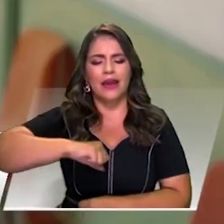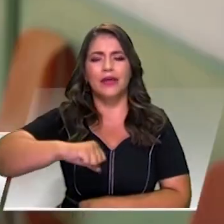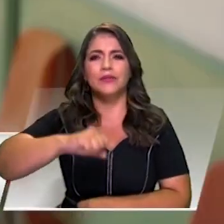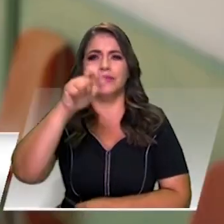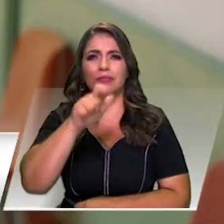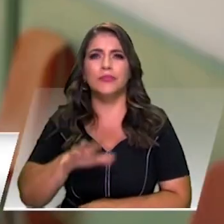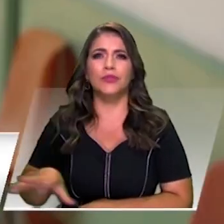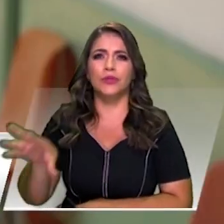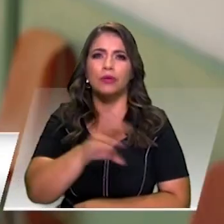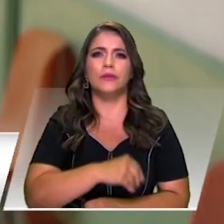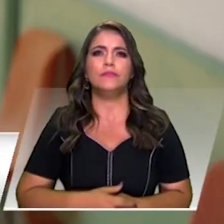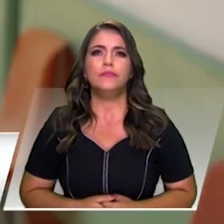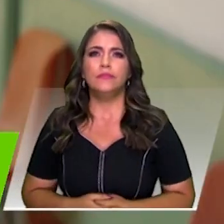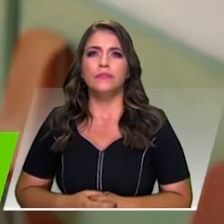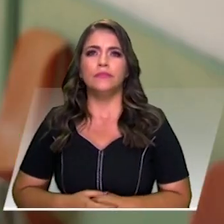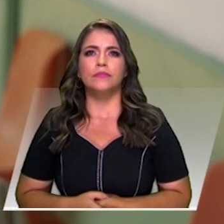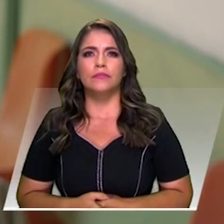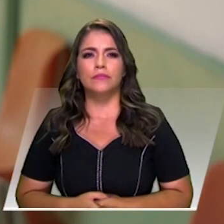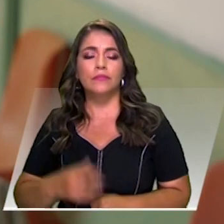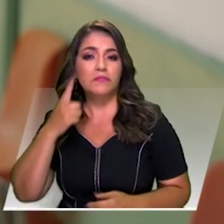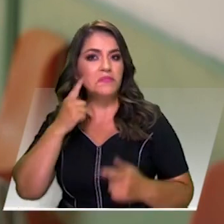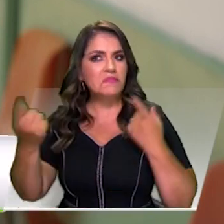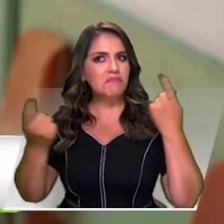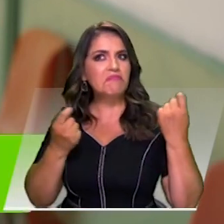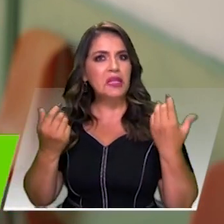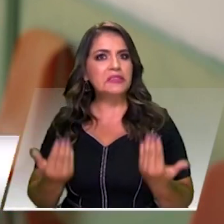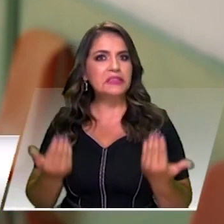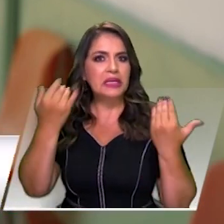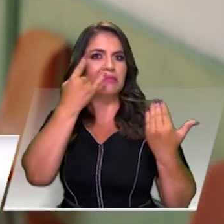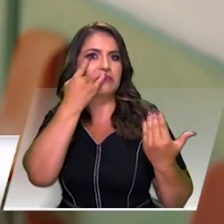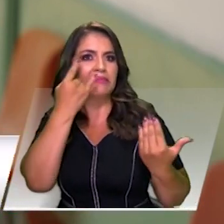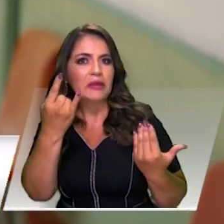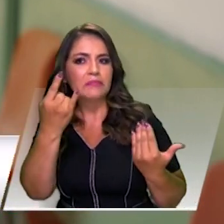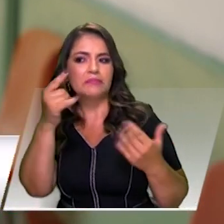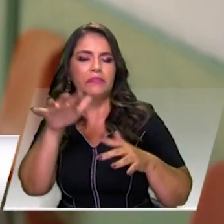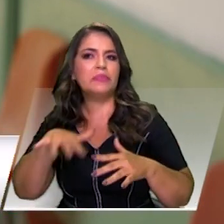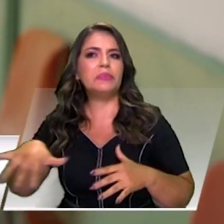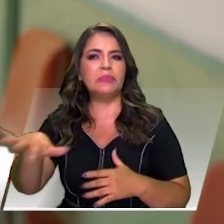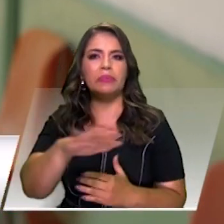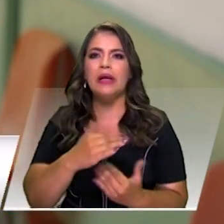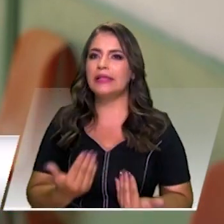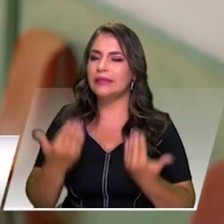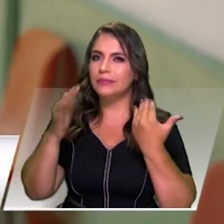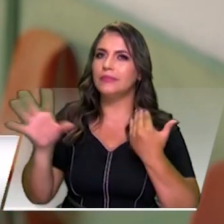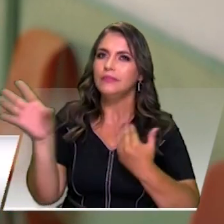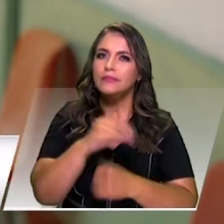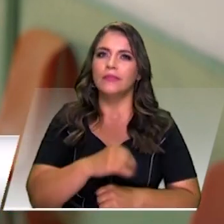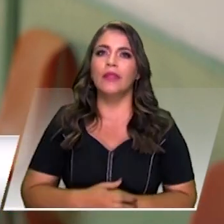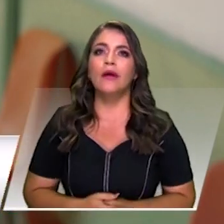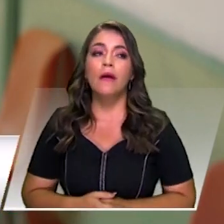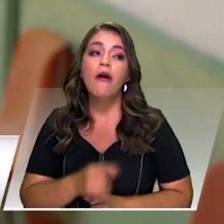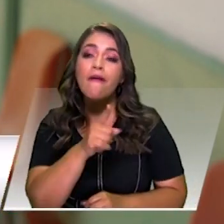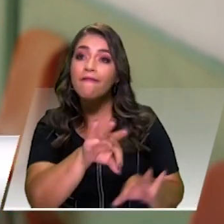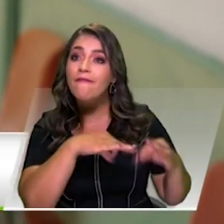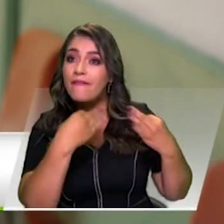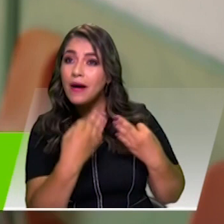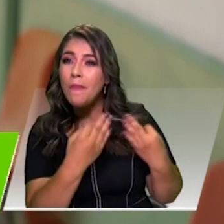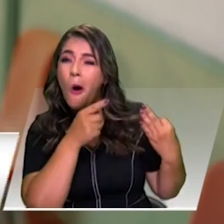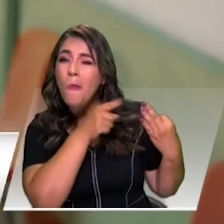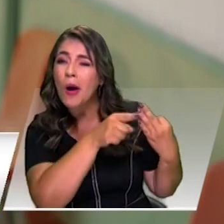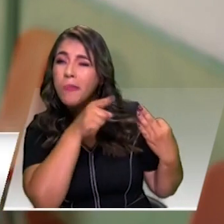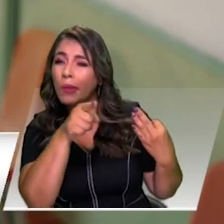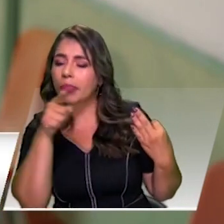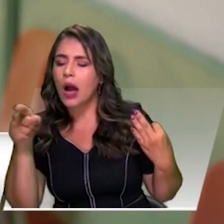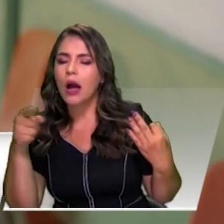Medellín ha sido una estrategia novedosa llamativa de interés y sobre todo muy valiosa las familias han demostrado también